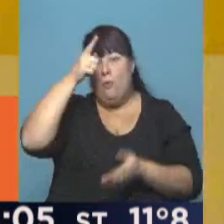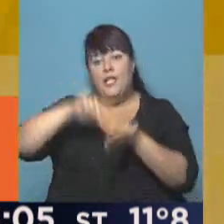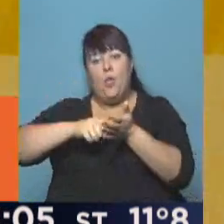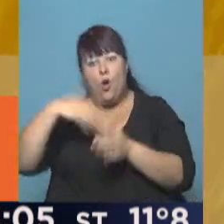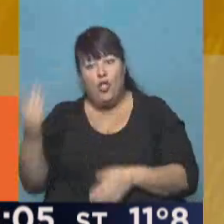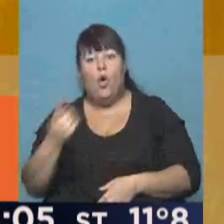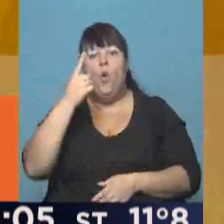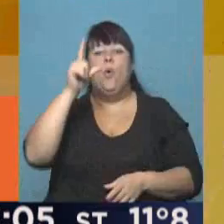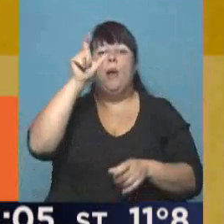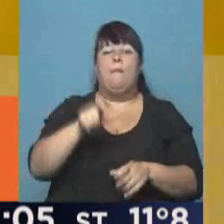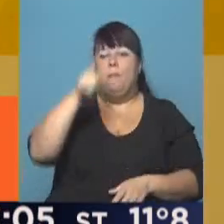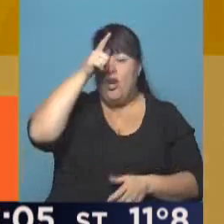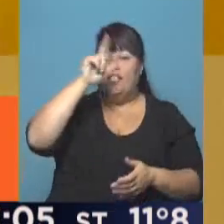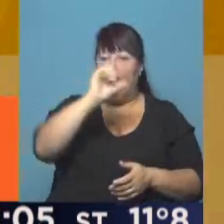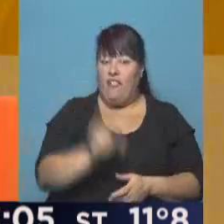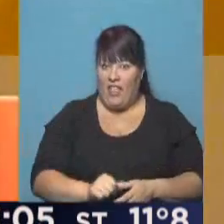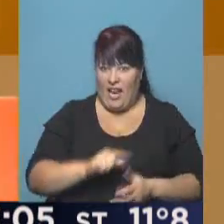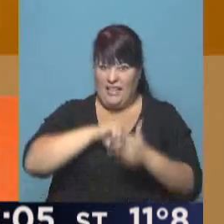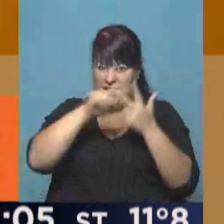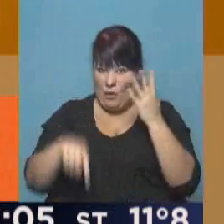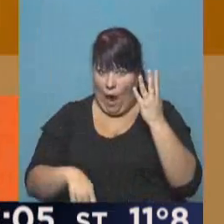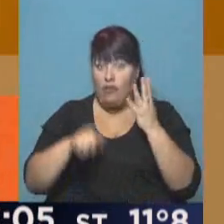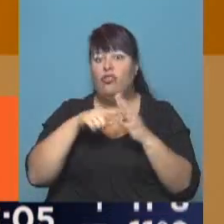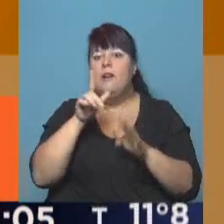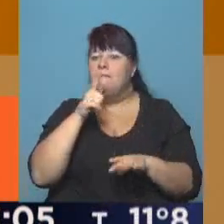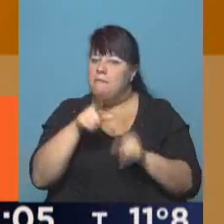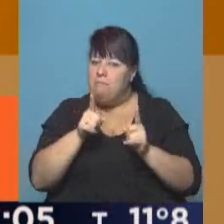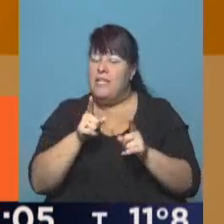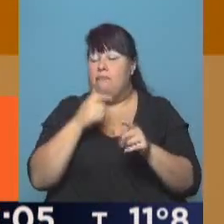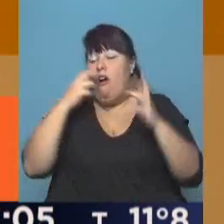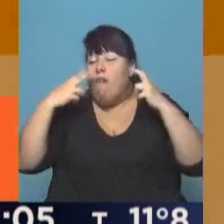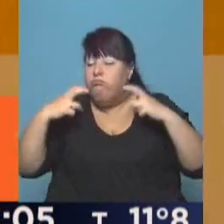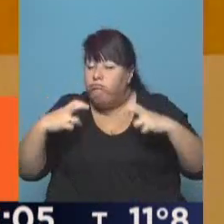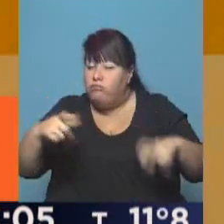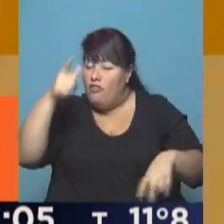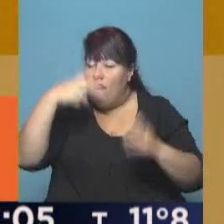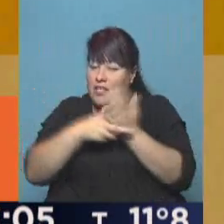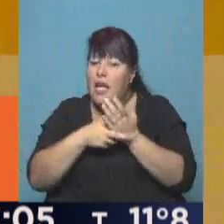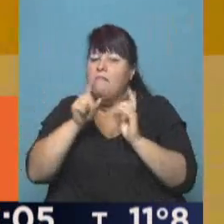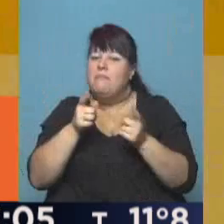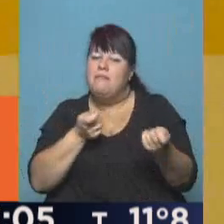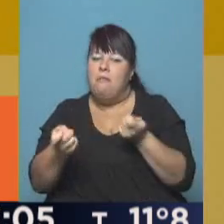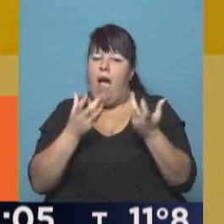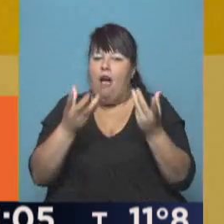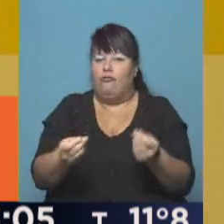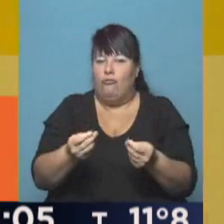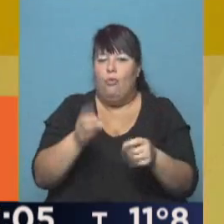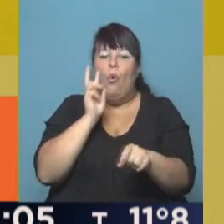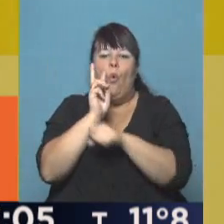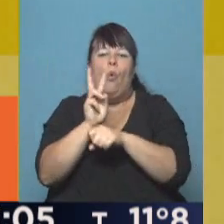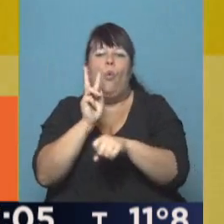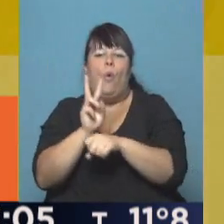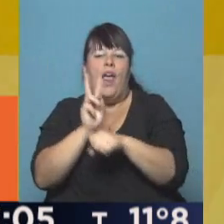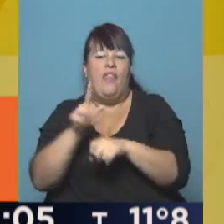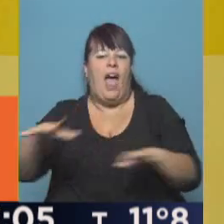bonaerense y a un integrante de la Policía Federal, que son los que presuntamente, según la investigación del fiscal, estaban llevando adelante la custodia